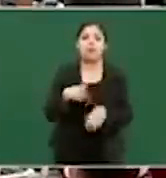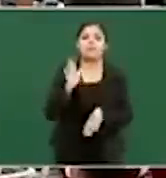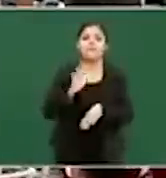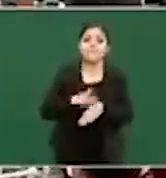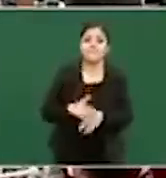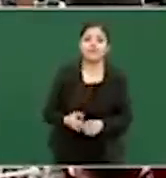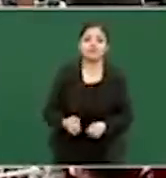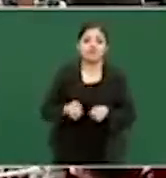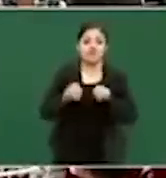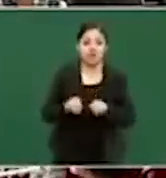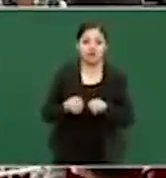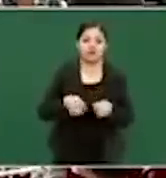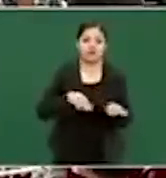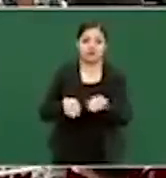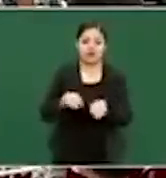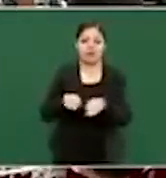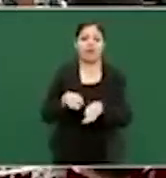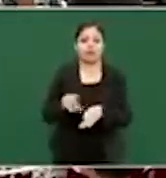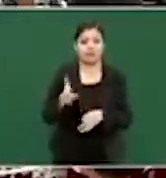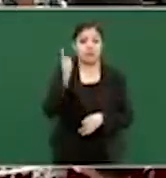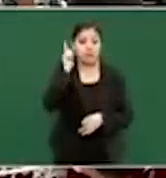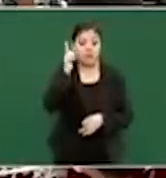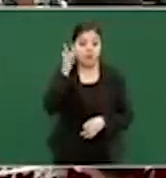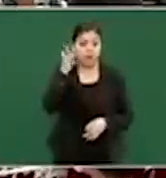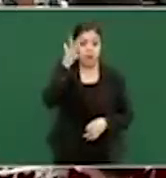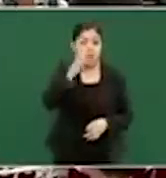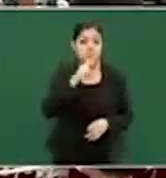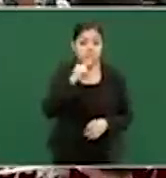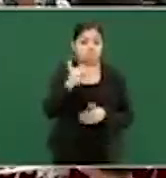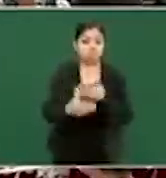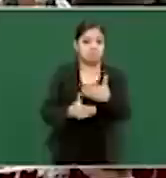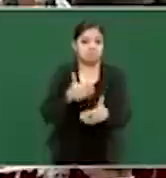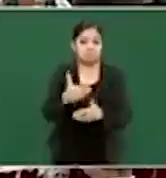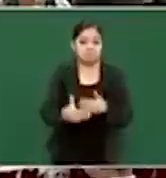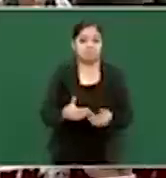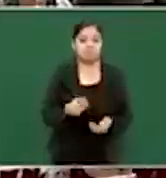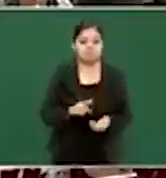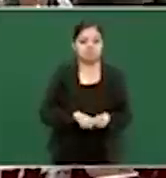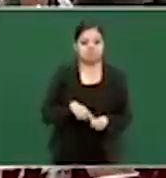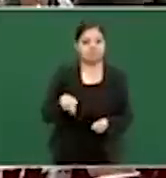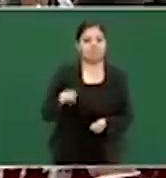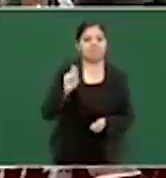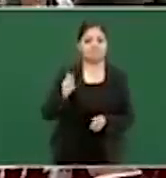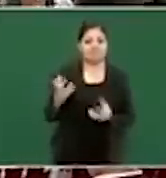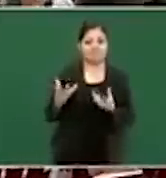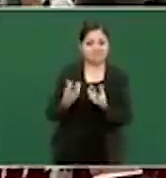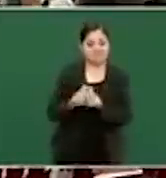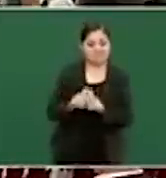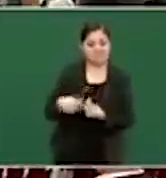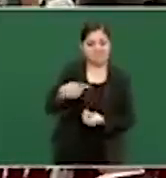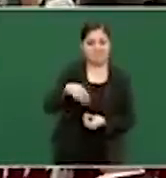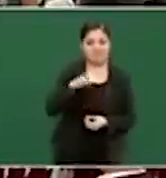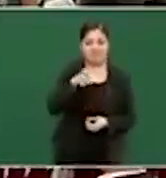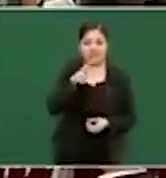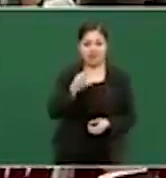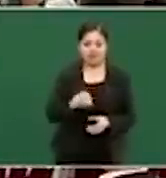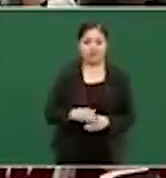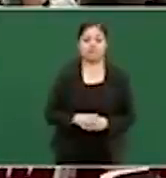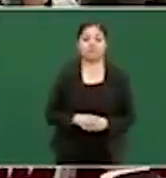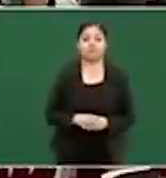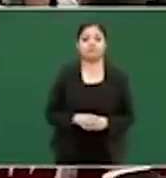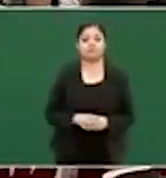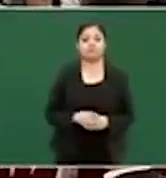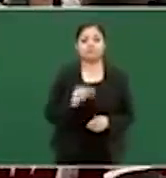regionales, que nos parece puede ser la gran apuesta. Este es, en general, en los delitos del fuero común. Si podemos poner la anterior, nada más la